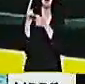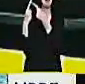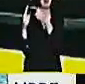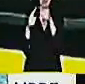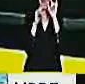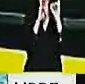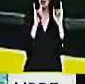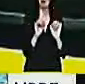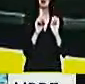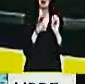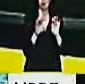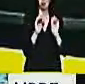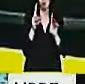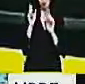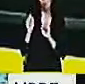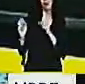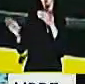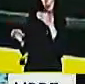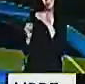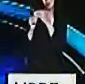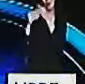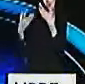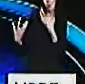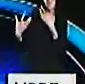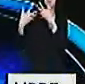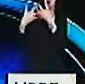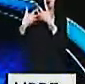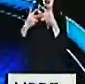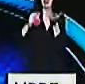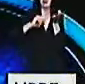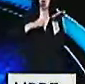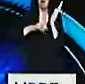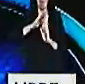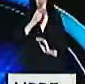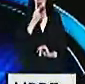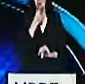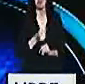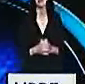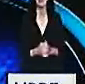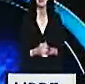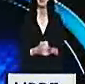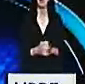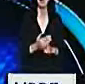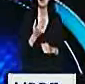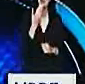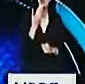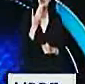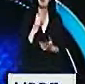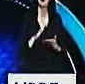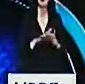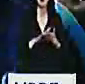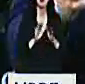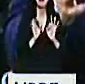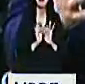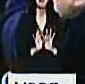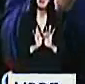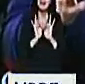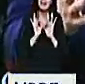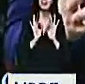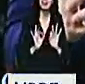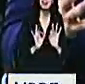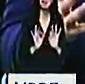son complementarias a la nuestra. Claro, yo creo que la tecnología lo facilita. Perdón, ¿no tendrá sentido la especialización? Porque a lo mejor lo que nos llama es